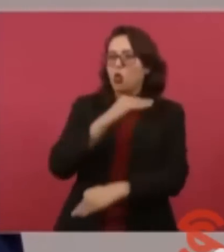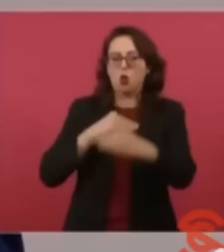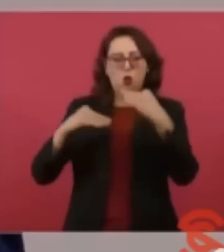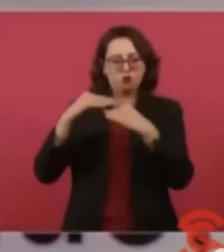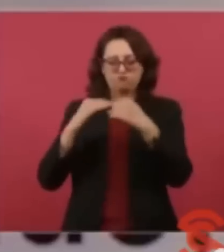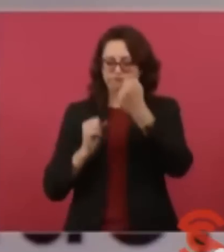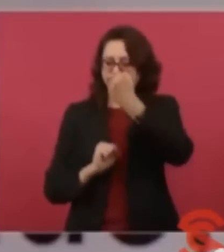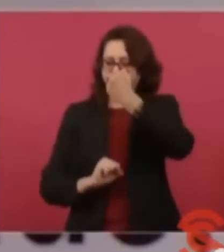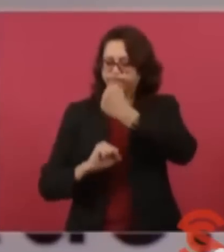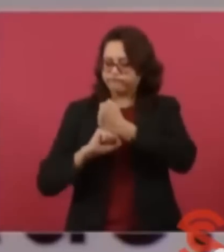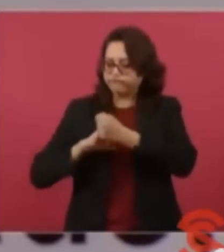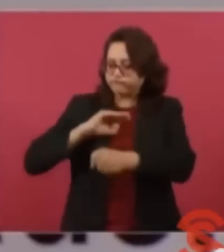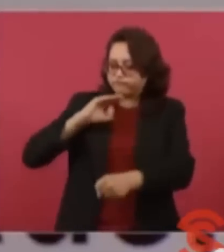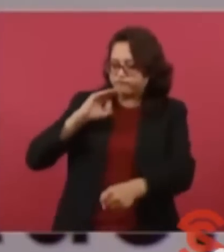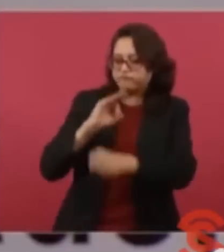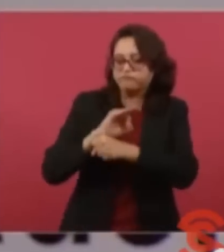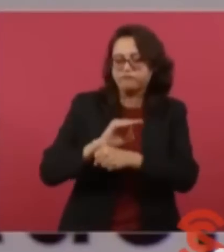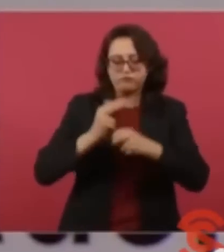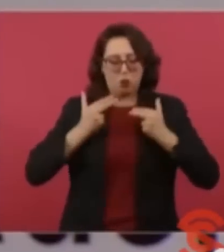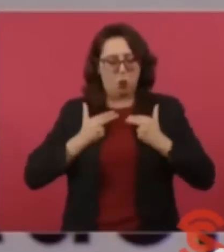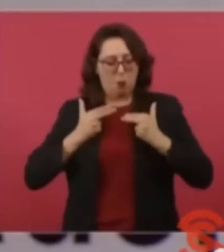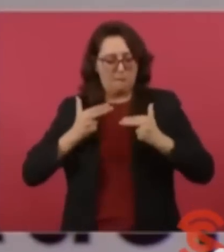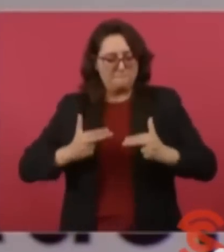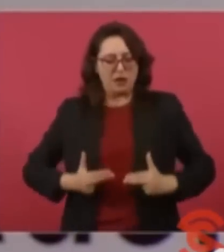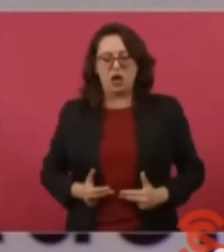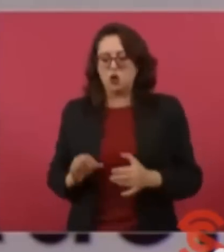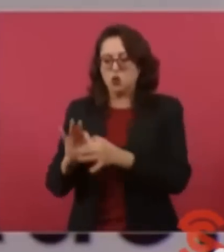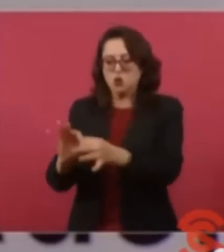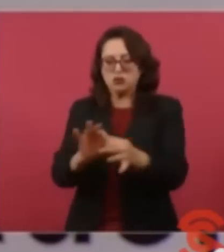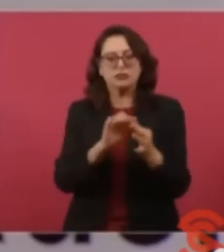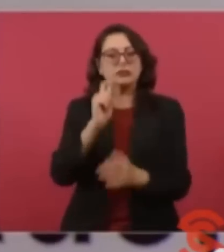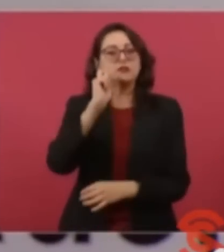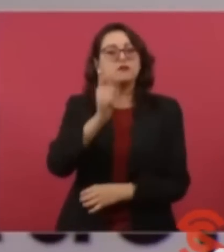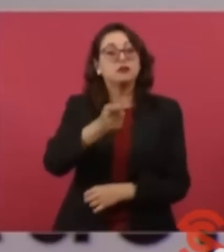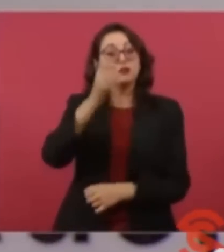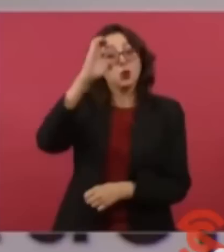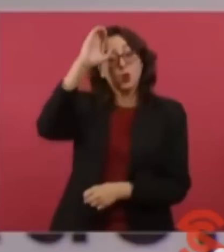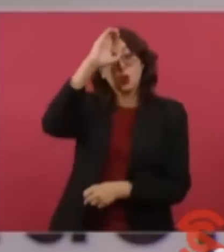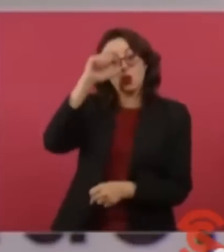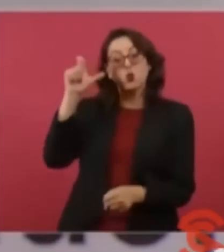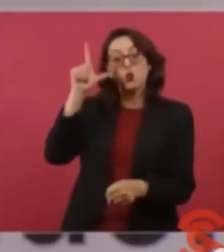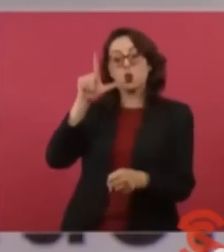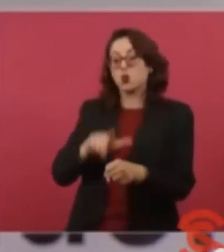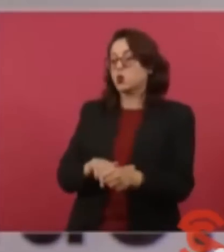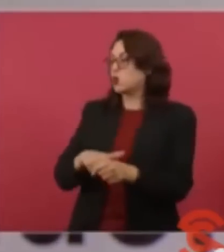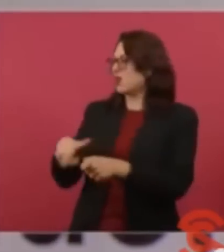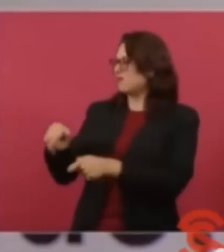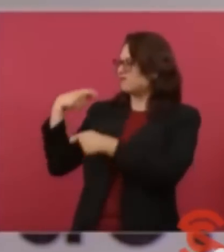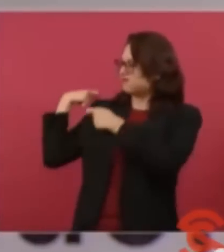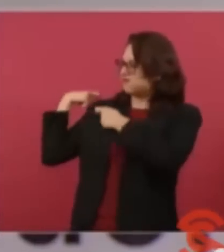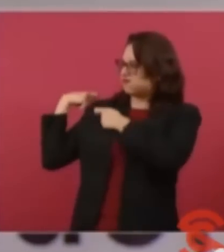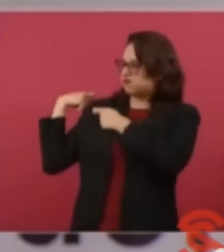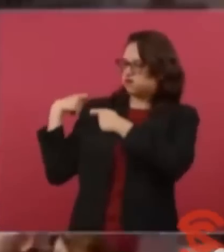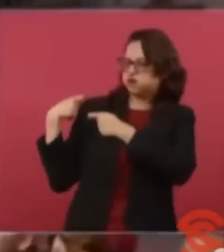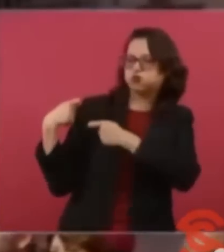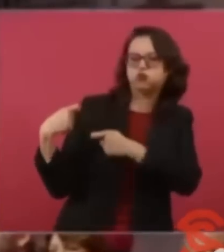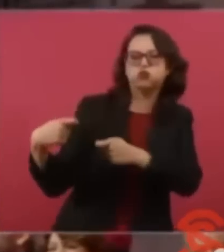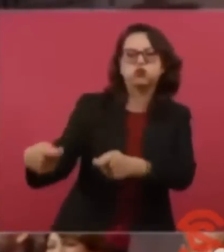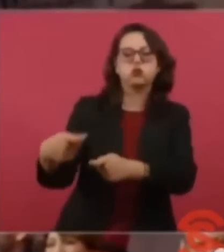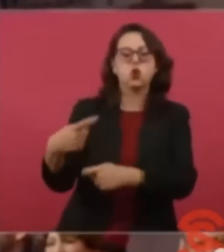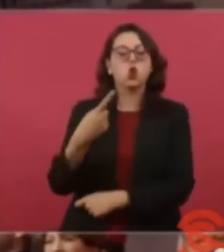alimenta el humanismo mexicano, lo que nos da la identidad que poseemos como